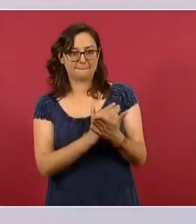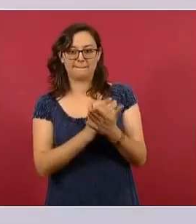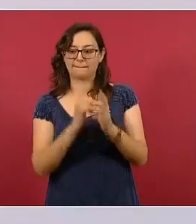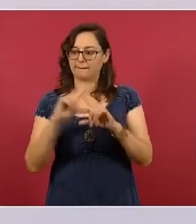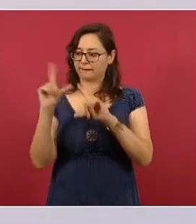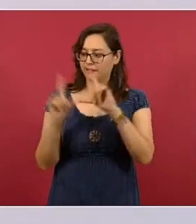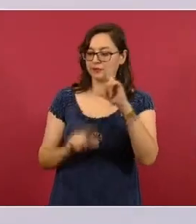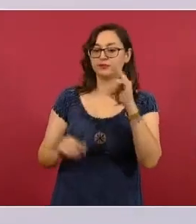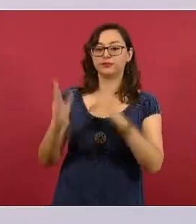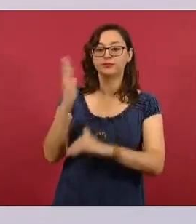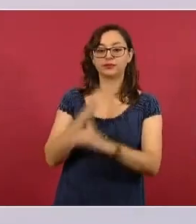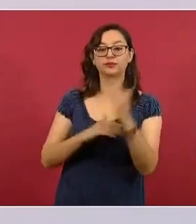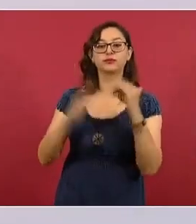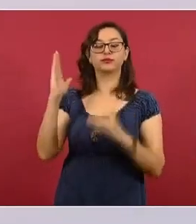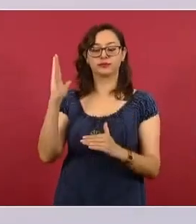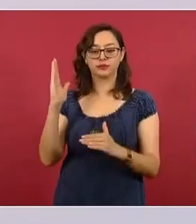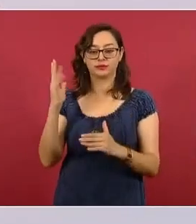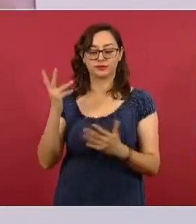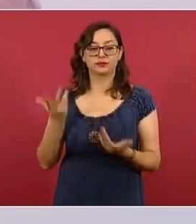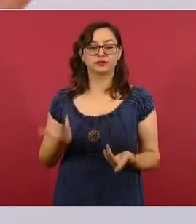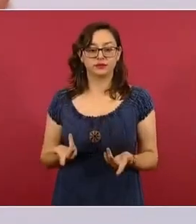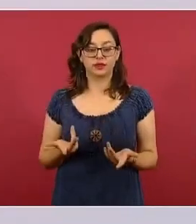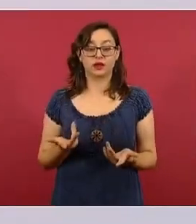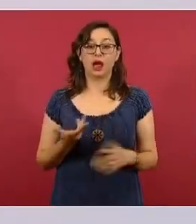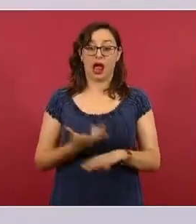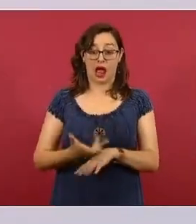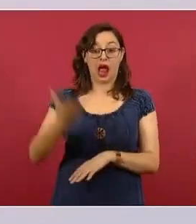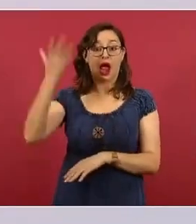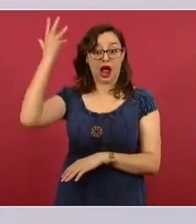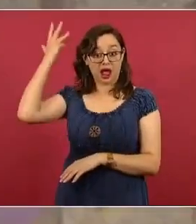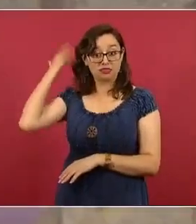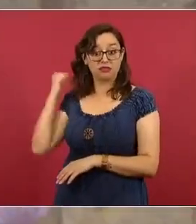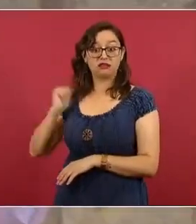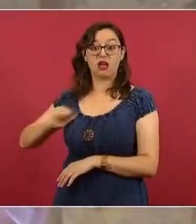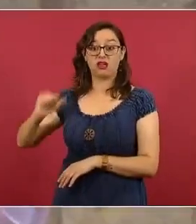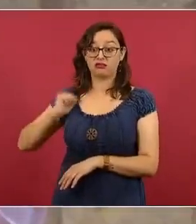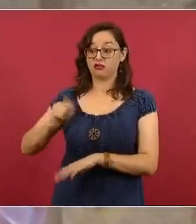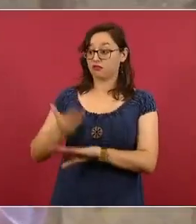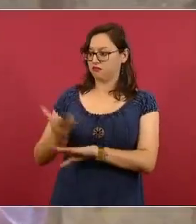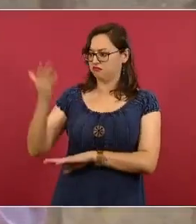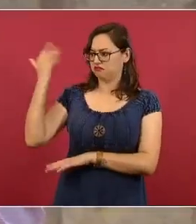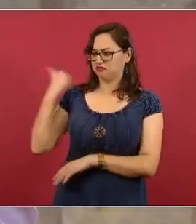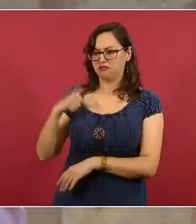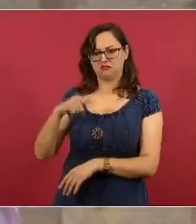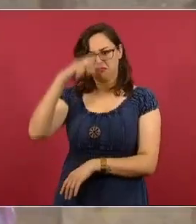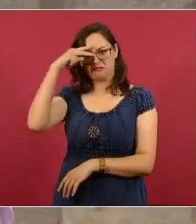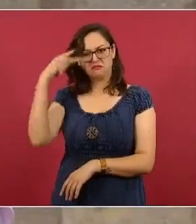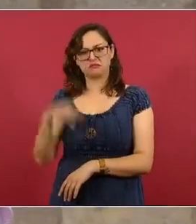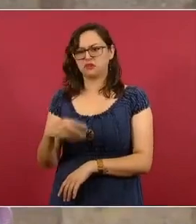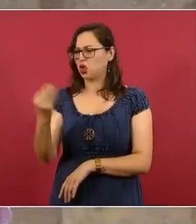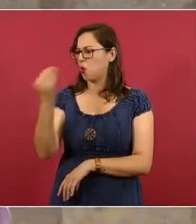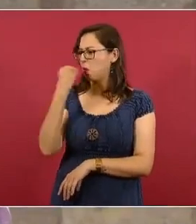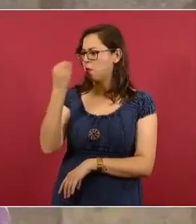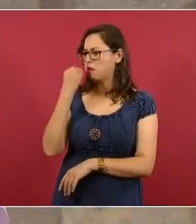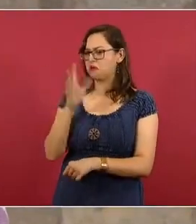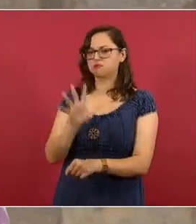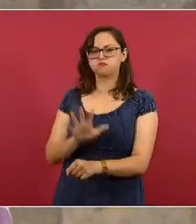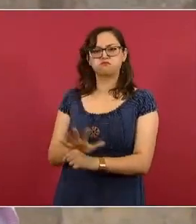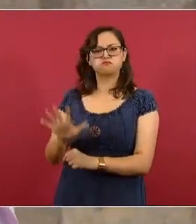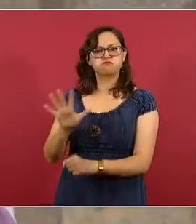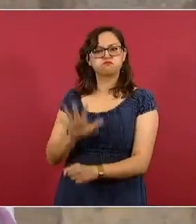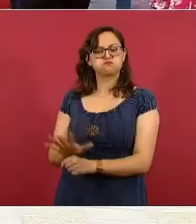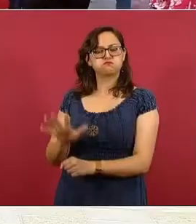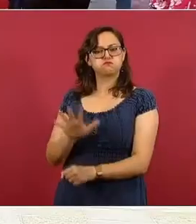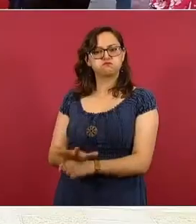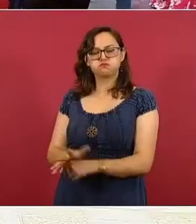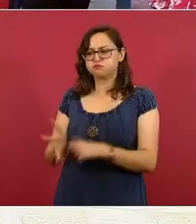autosuficiente, así como fuimos autosuficientes en el pasado y por abandono en materia de fertilizantes, hoy los